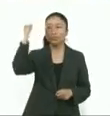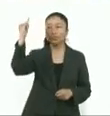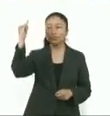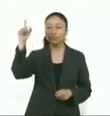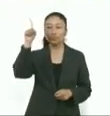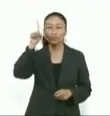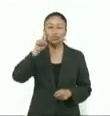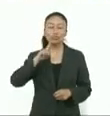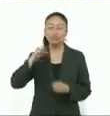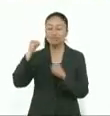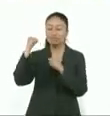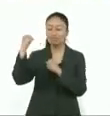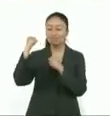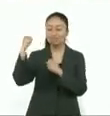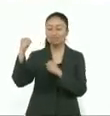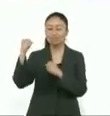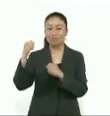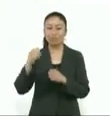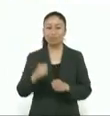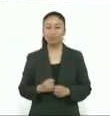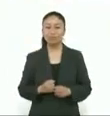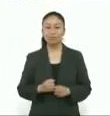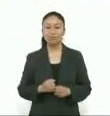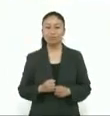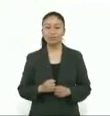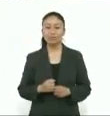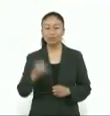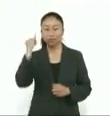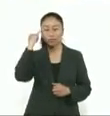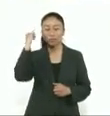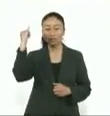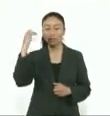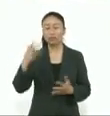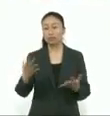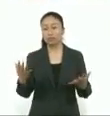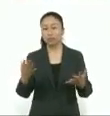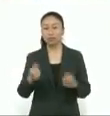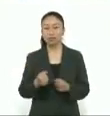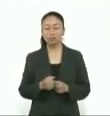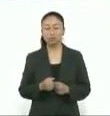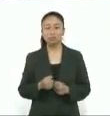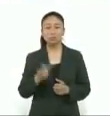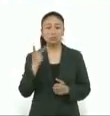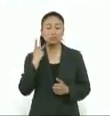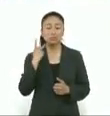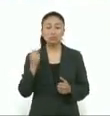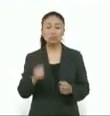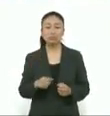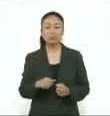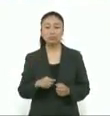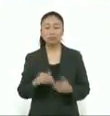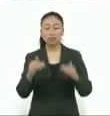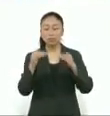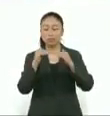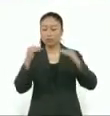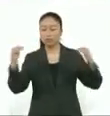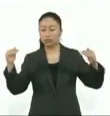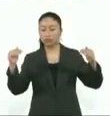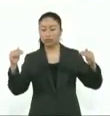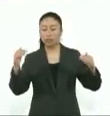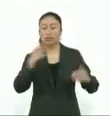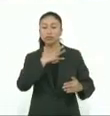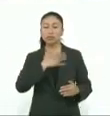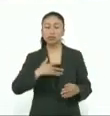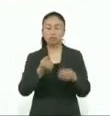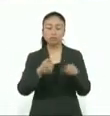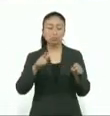feministas son ideales de la izquierda. Buscamos la igualdad, la justicia